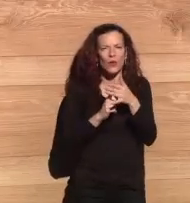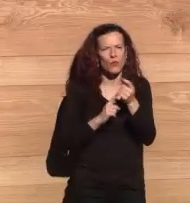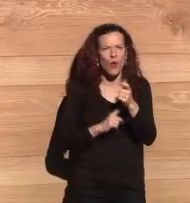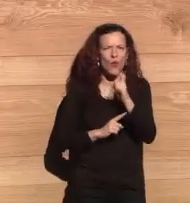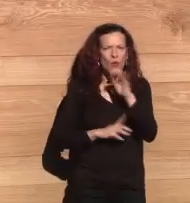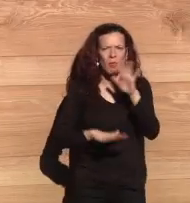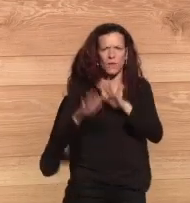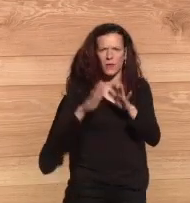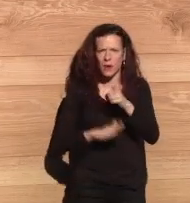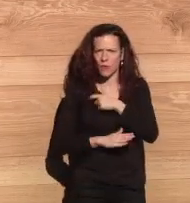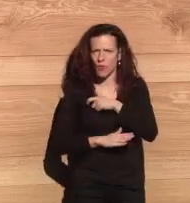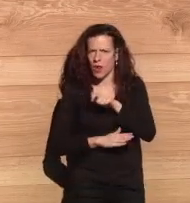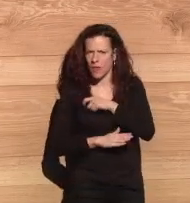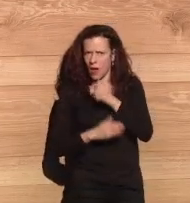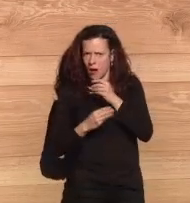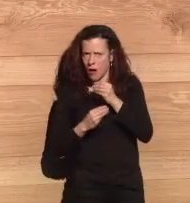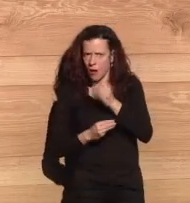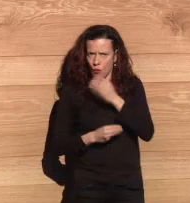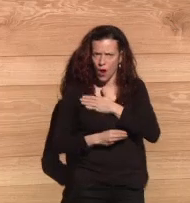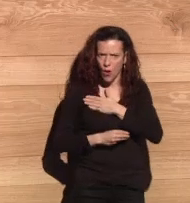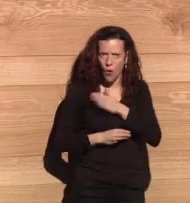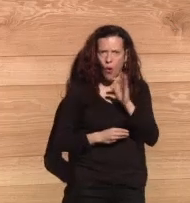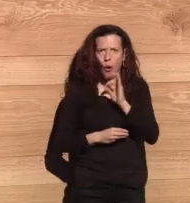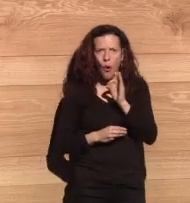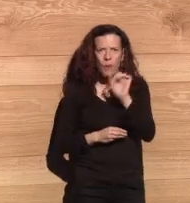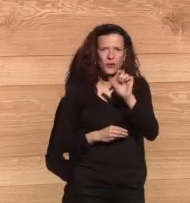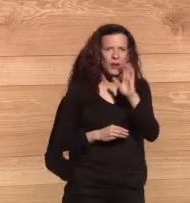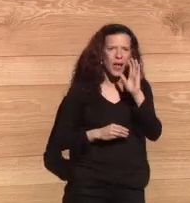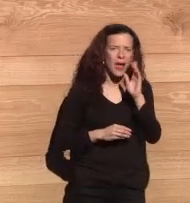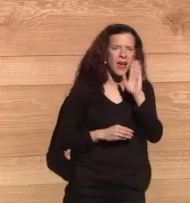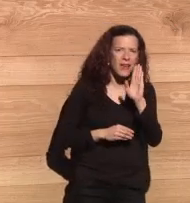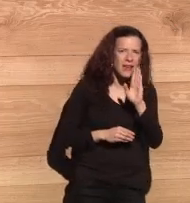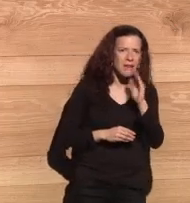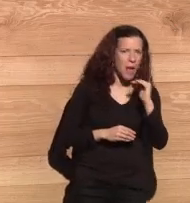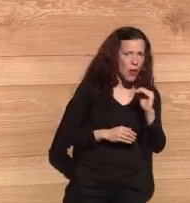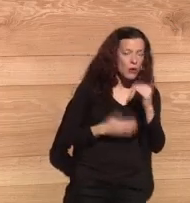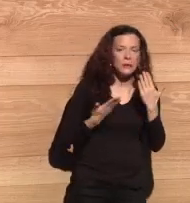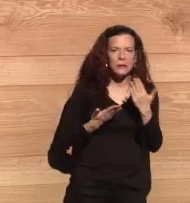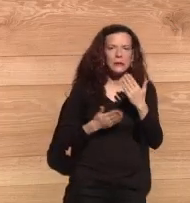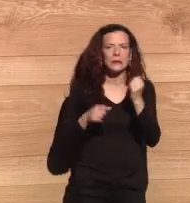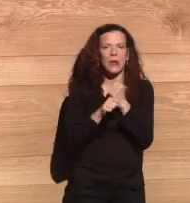¿no? La policía, quién es el bandido, quién, ¿no? Y es un poco difícil de trabajar.